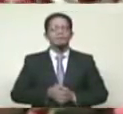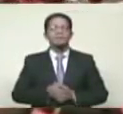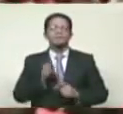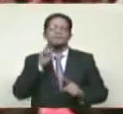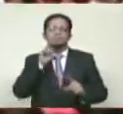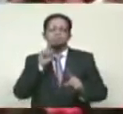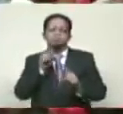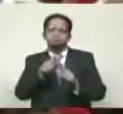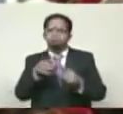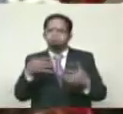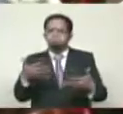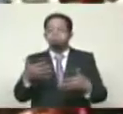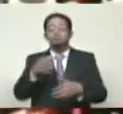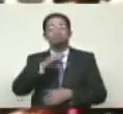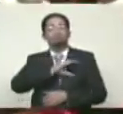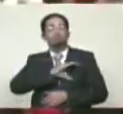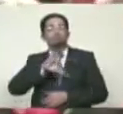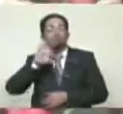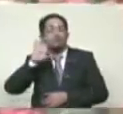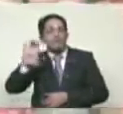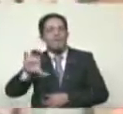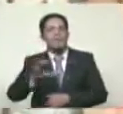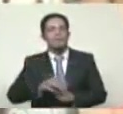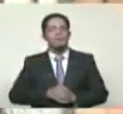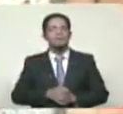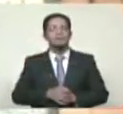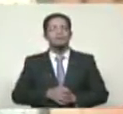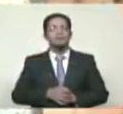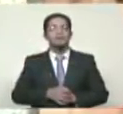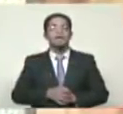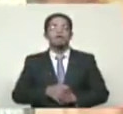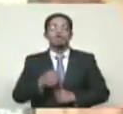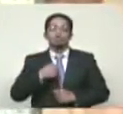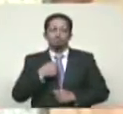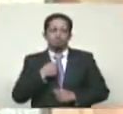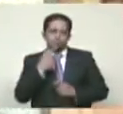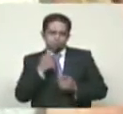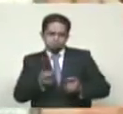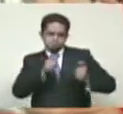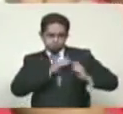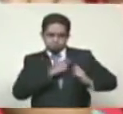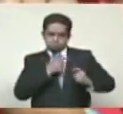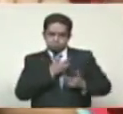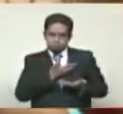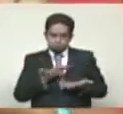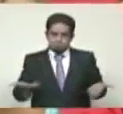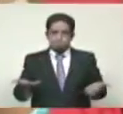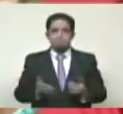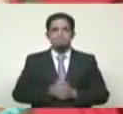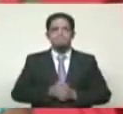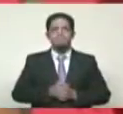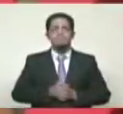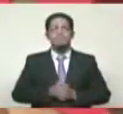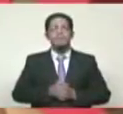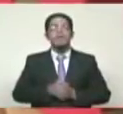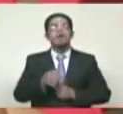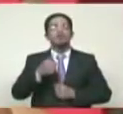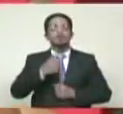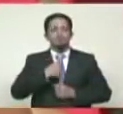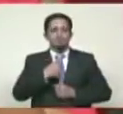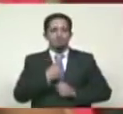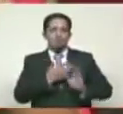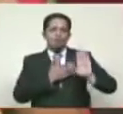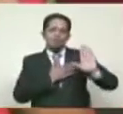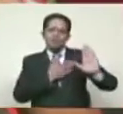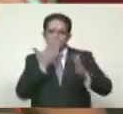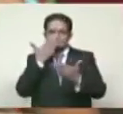soberanía y la dignidad nacional. Para eso estoy aquí. Para eso juré frente a nuestro